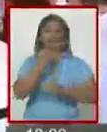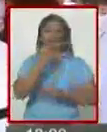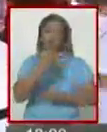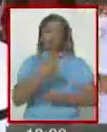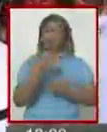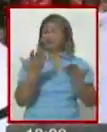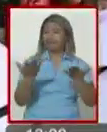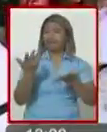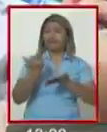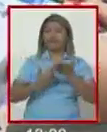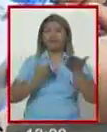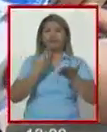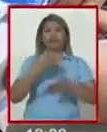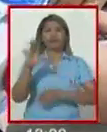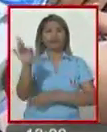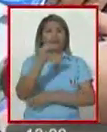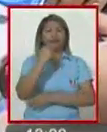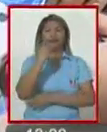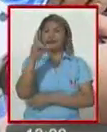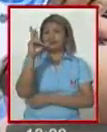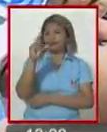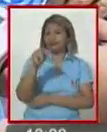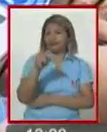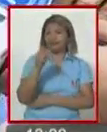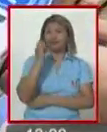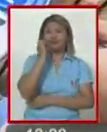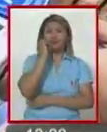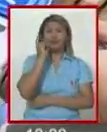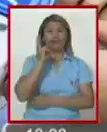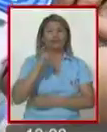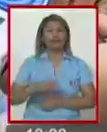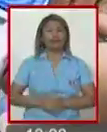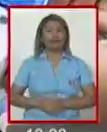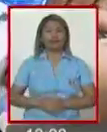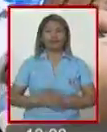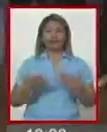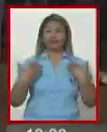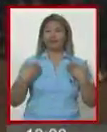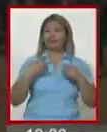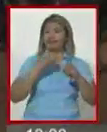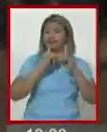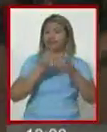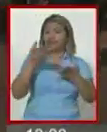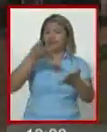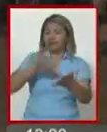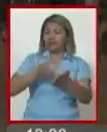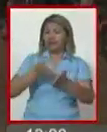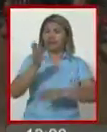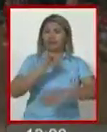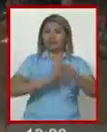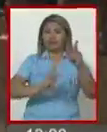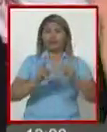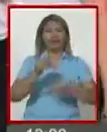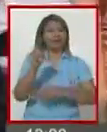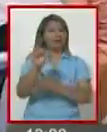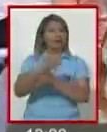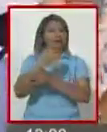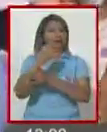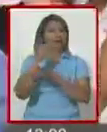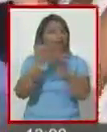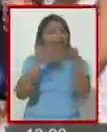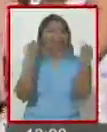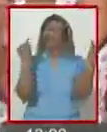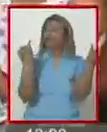y en este caso cuando bolivia le dijo no a evo morales- sacar una sentencia en contra del pueblo manipular las